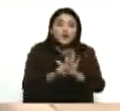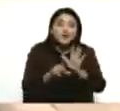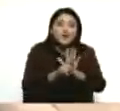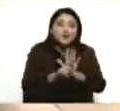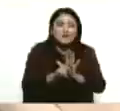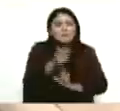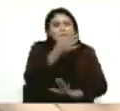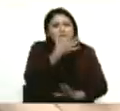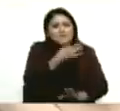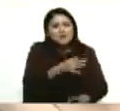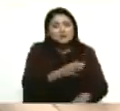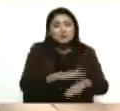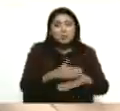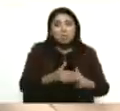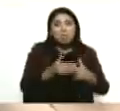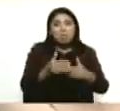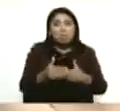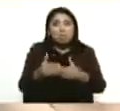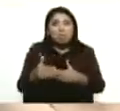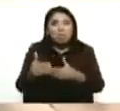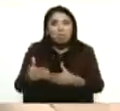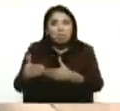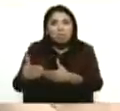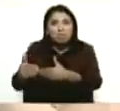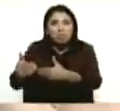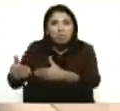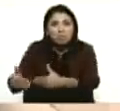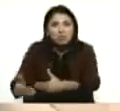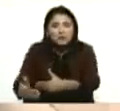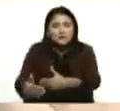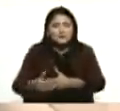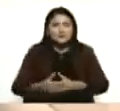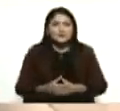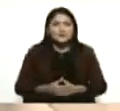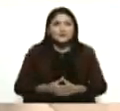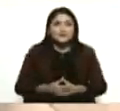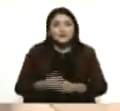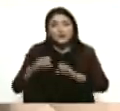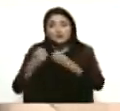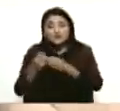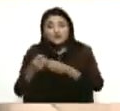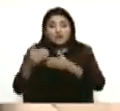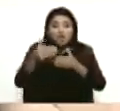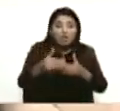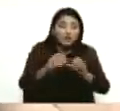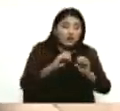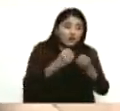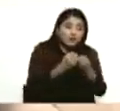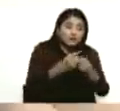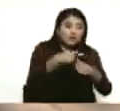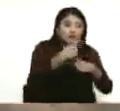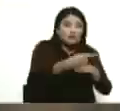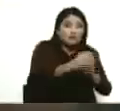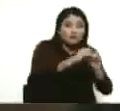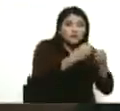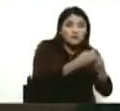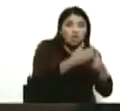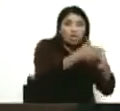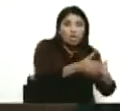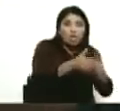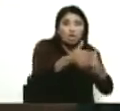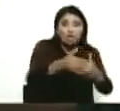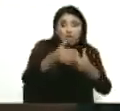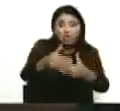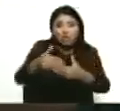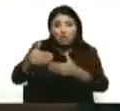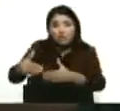cuando los trámites son engorrosos, eso quiere decir que pasa de una oficina a otra, de una oficina a otra, de una oficina a otra, un funcionario a